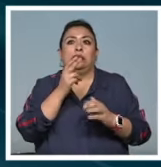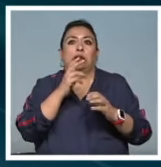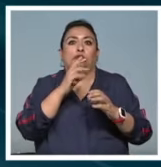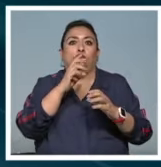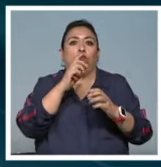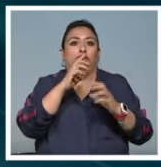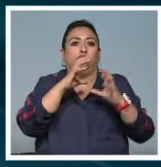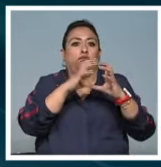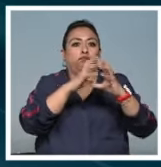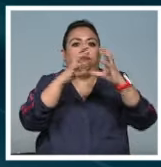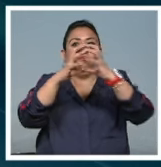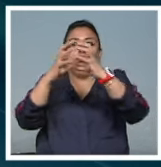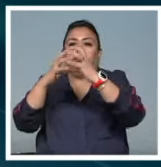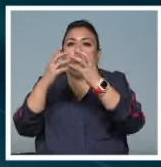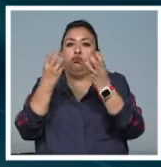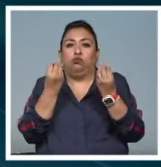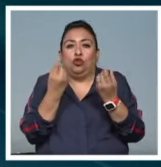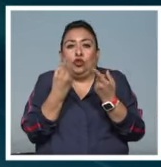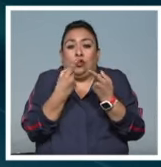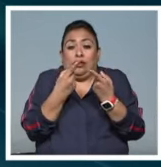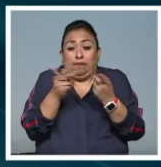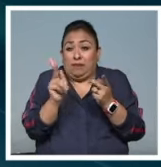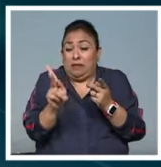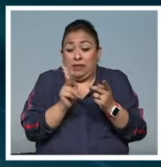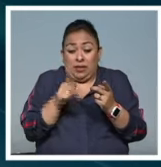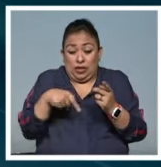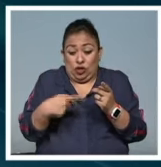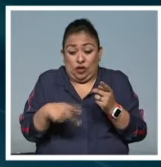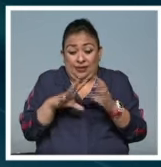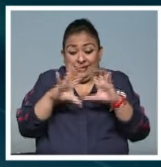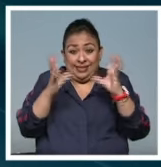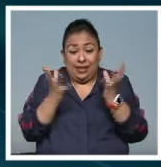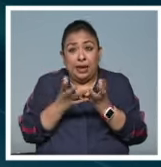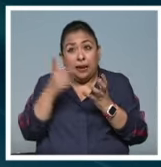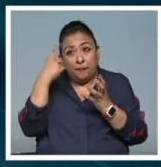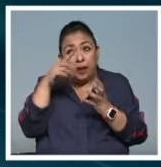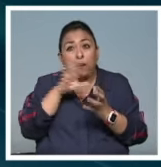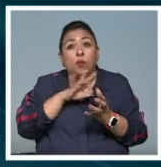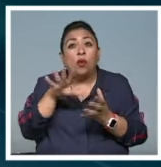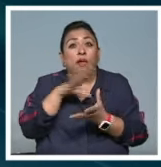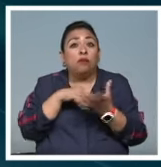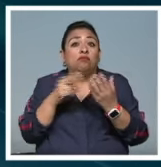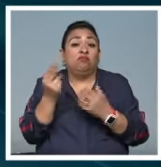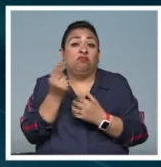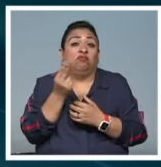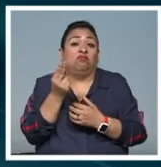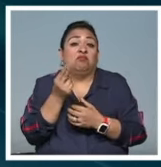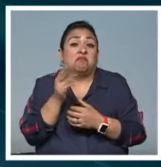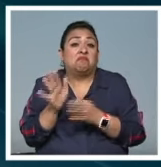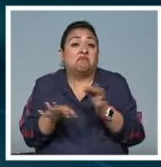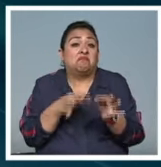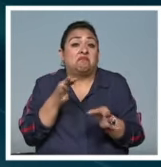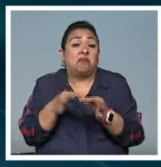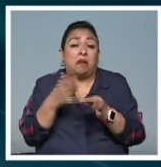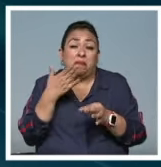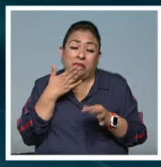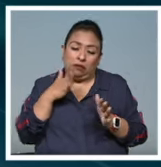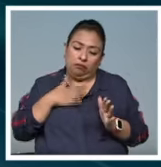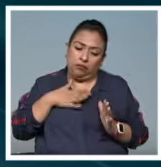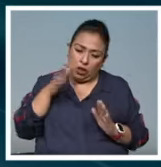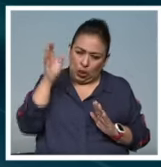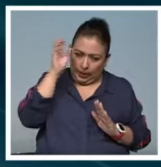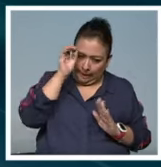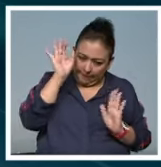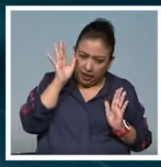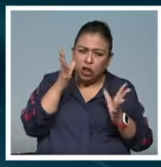planetas como el nuestro para poder saciar esas necesidades. Entonces, yo considero